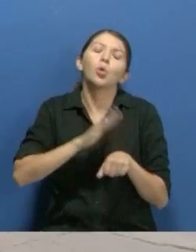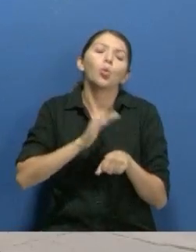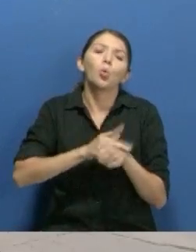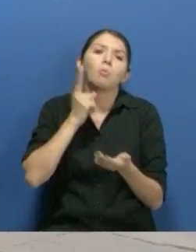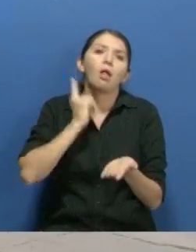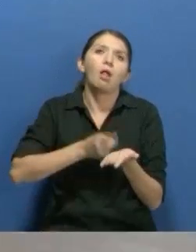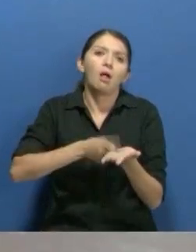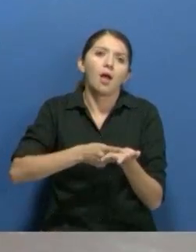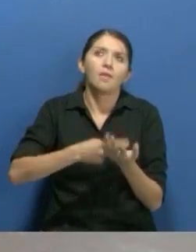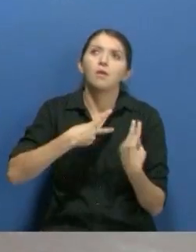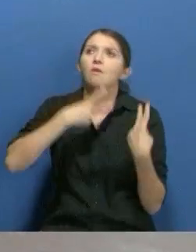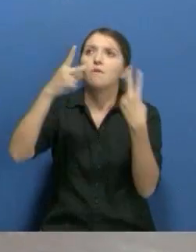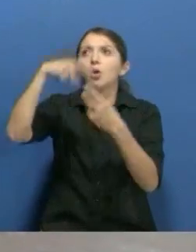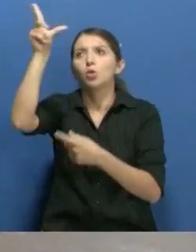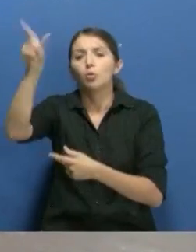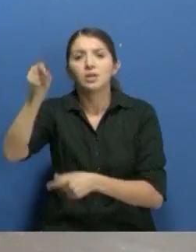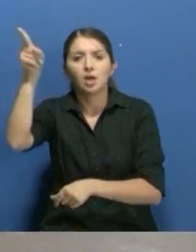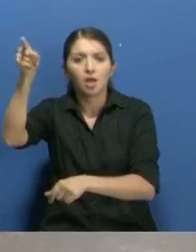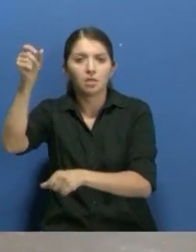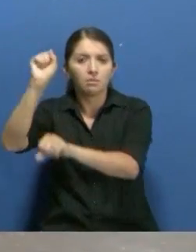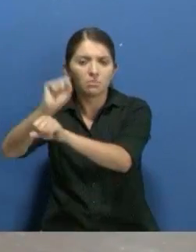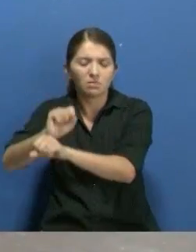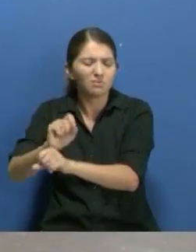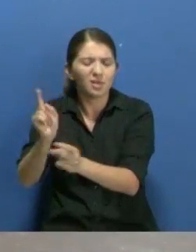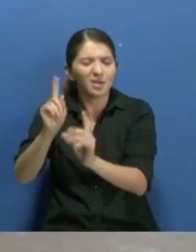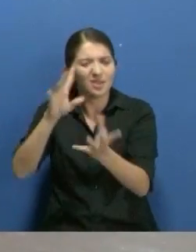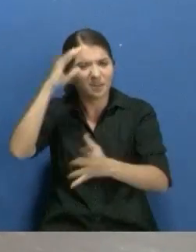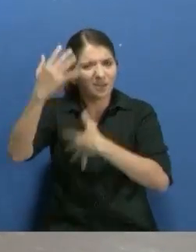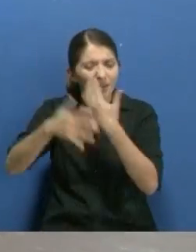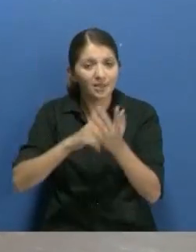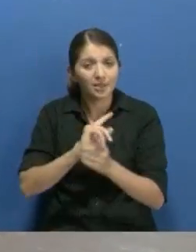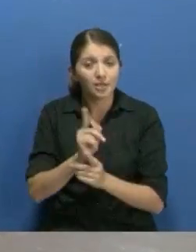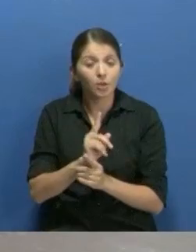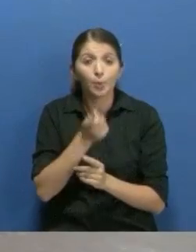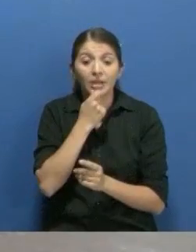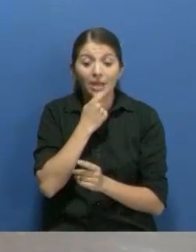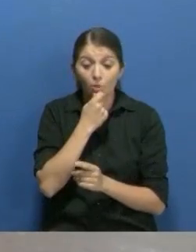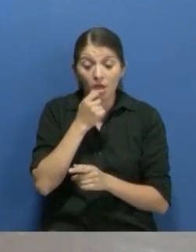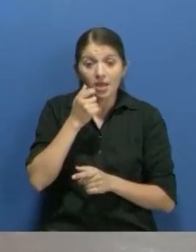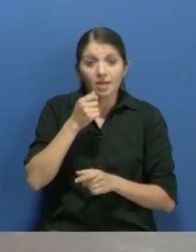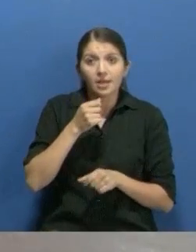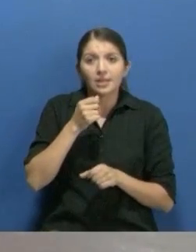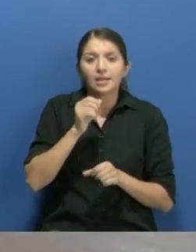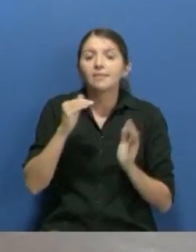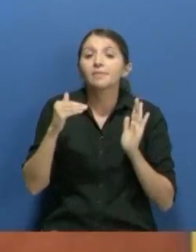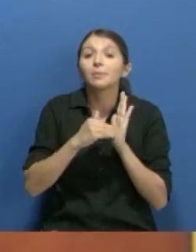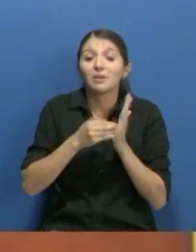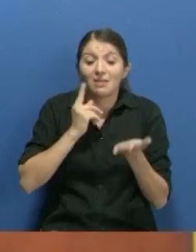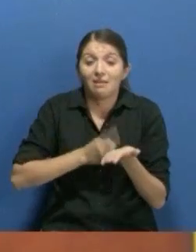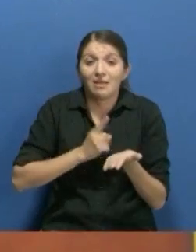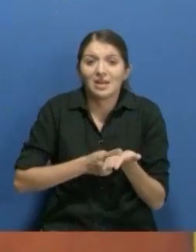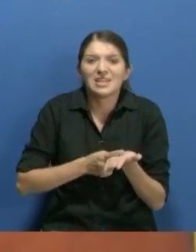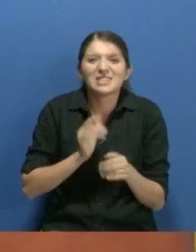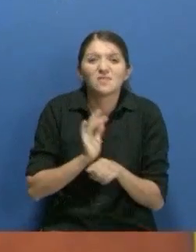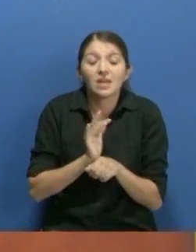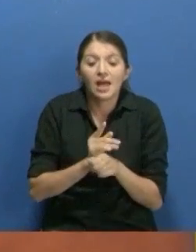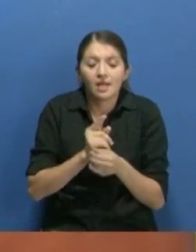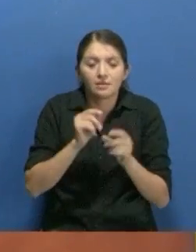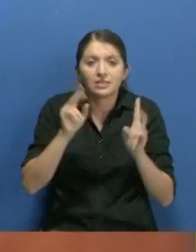Según el Ministerio de Justicia, lo que aporta es que hay de personas migrantes por delitos vinculados